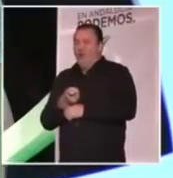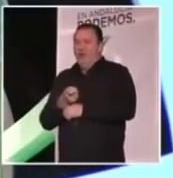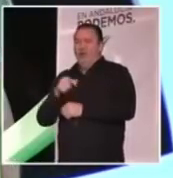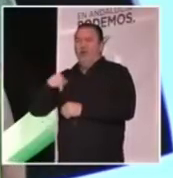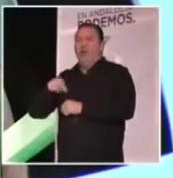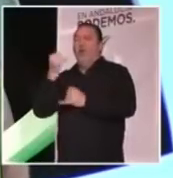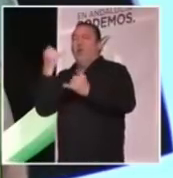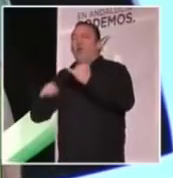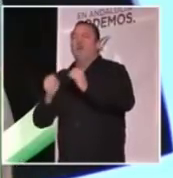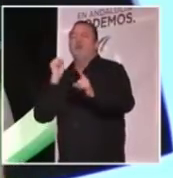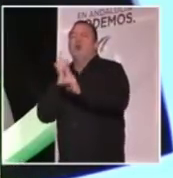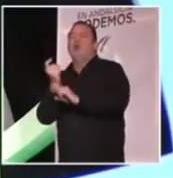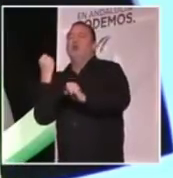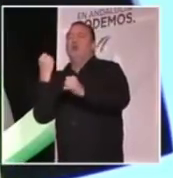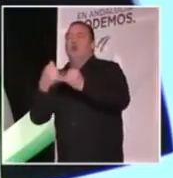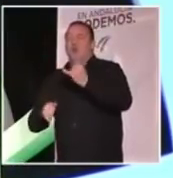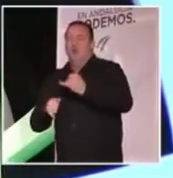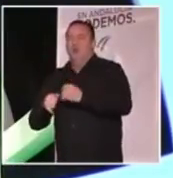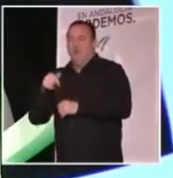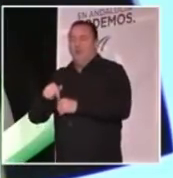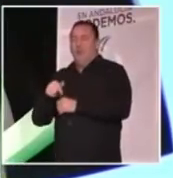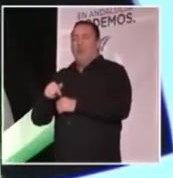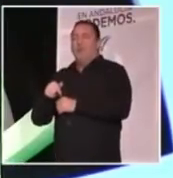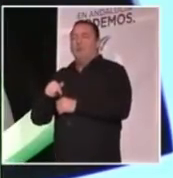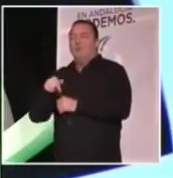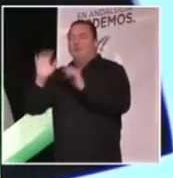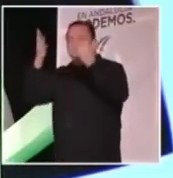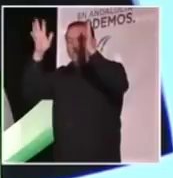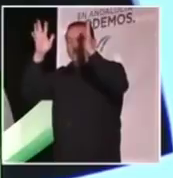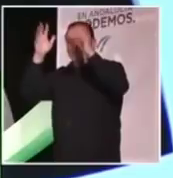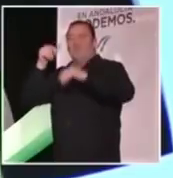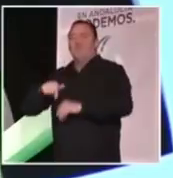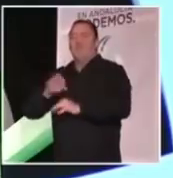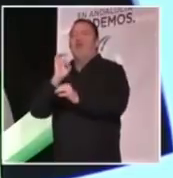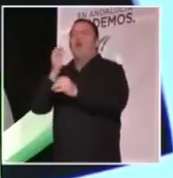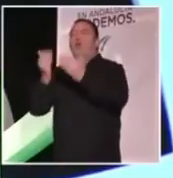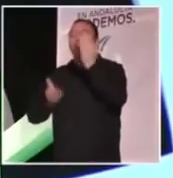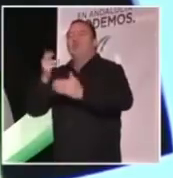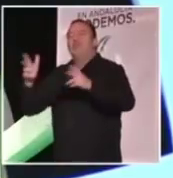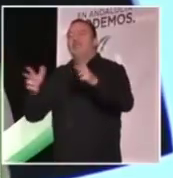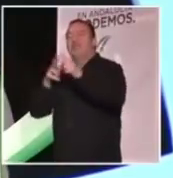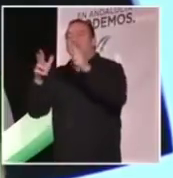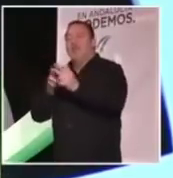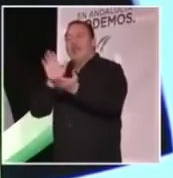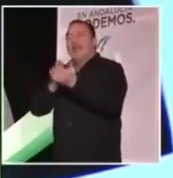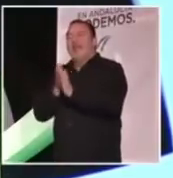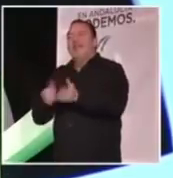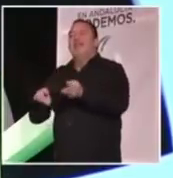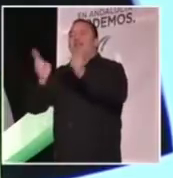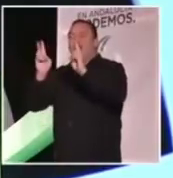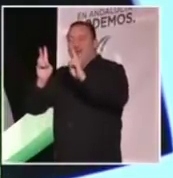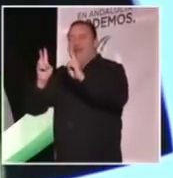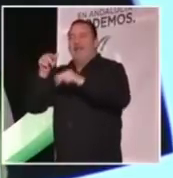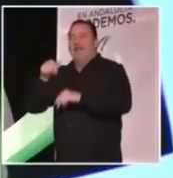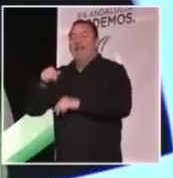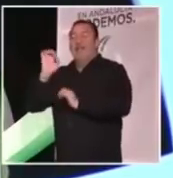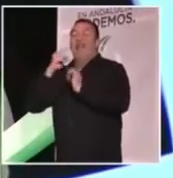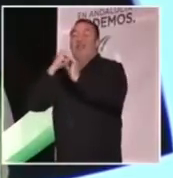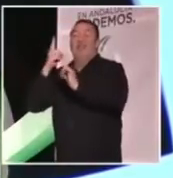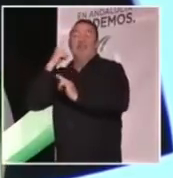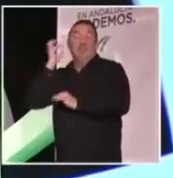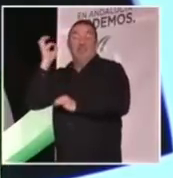penúltimo. Frente a los profesionales del rencor, justicia social, democracia, y que lo escuche la señora